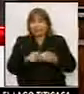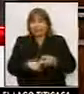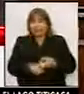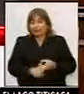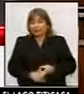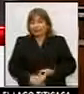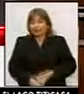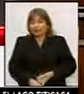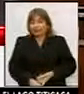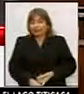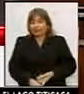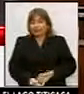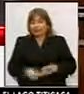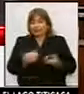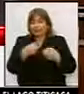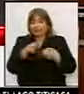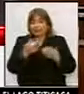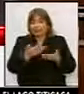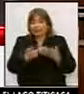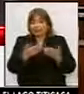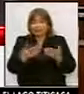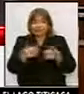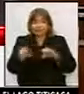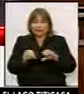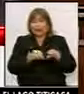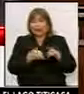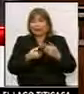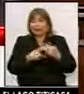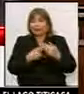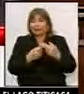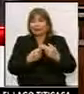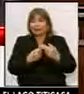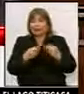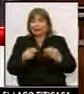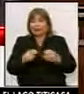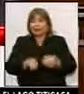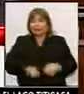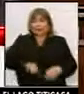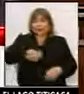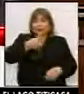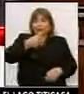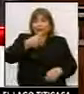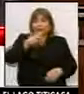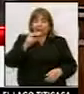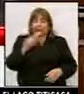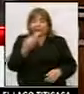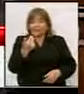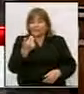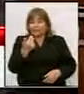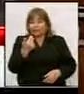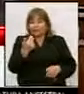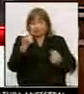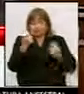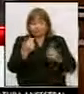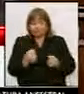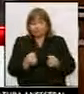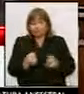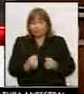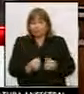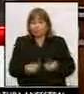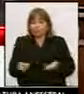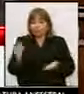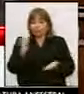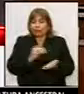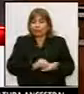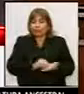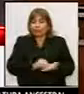investigar, autorizar la investigación de los hechos a partir de que el directorio del banco el año 2013 decide